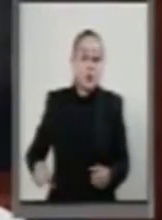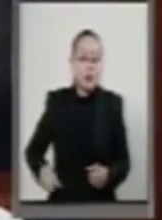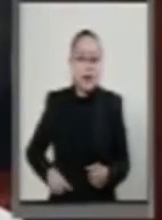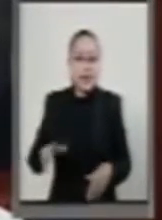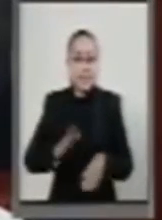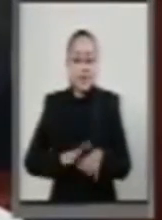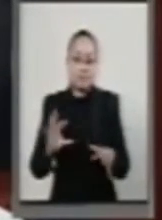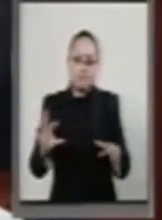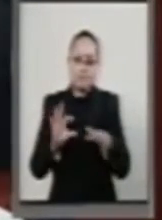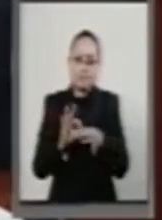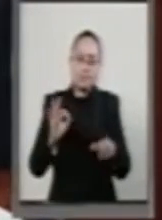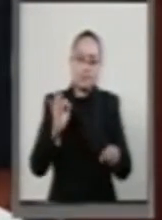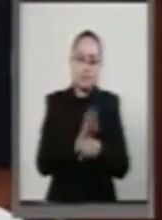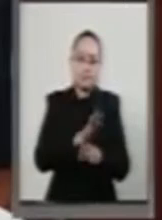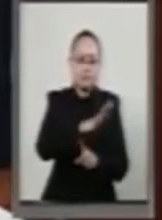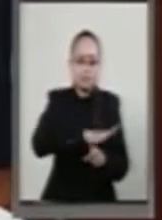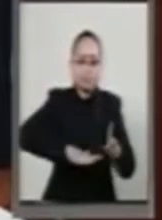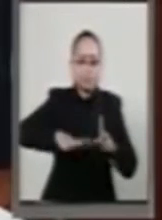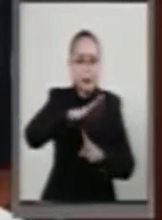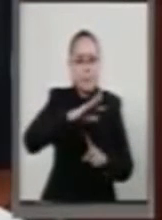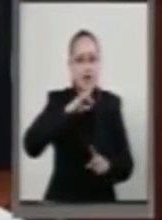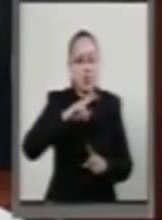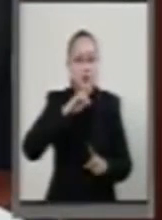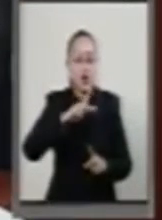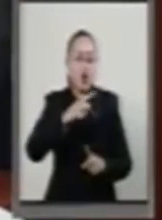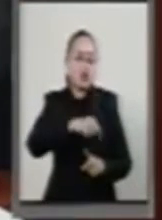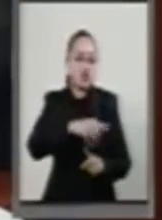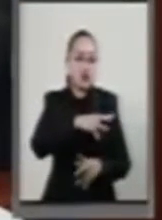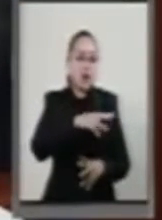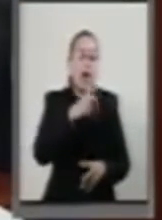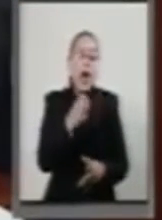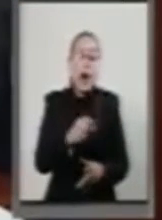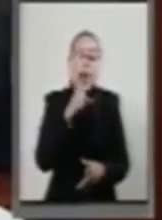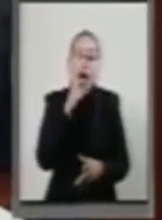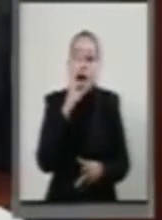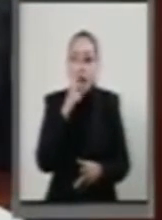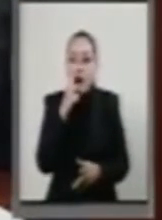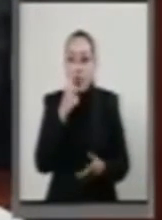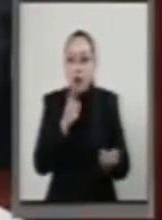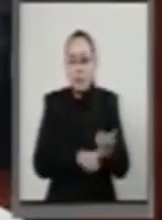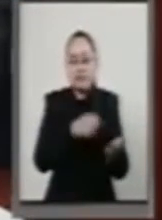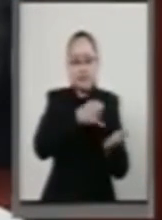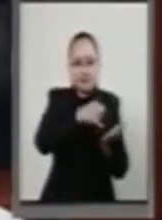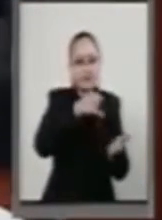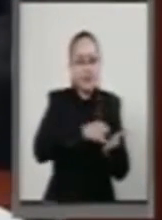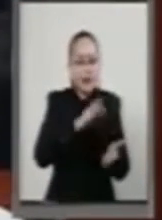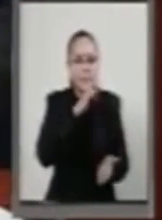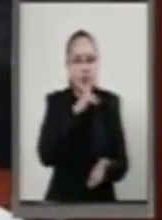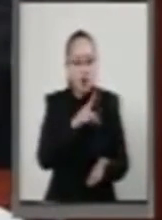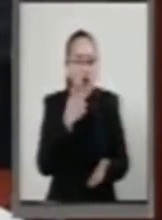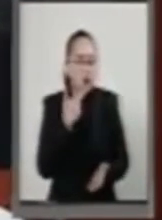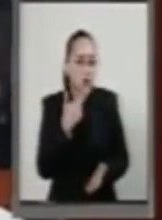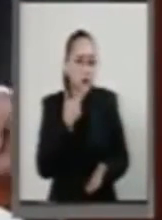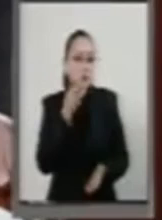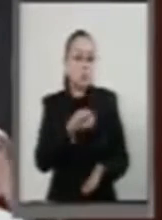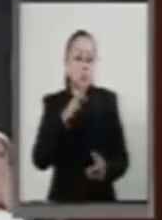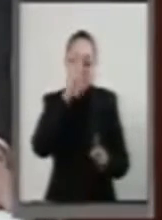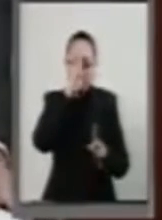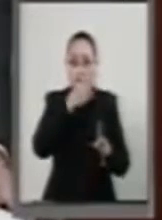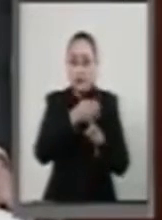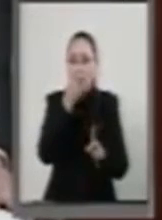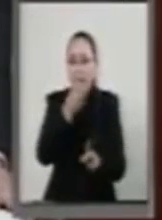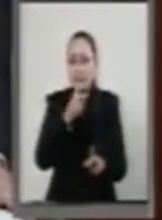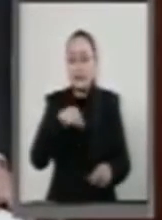crear un ambiente que mejore sustancialmente la productividad del agua en el sector agrícola. Al respecto,